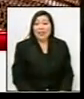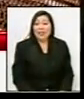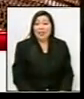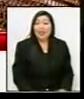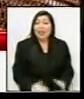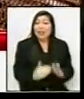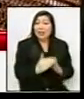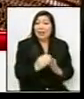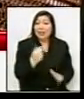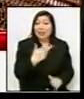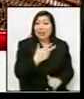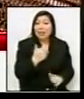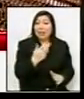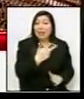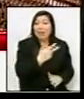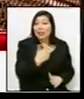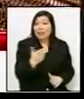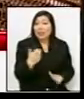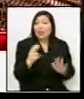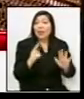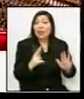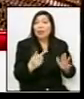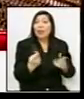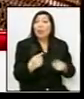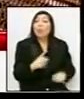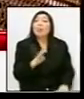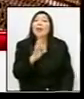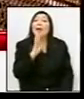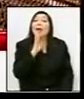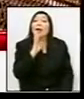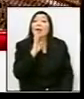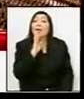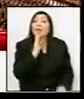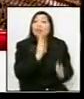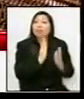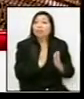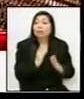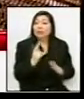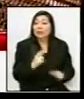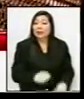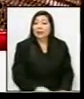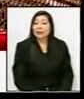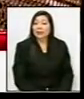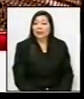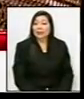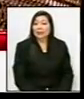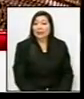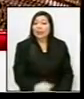el artículo 317 del Código Penal, cuando habla del delito de organización criminal,